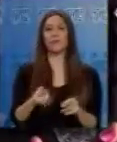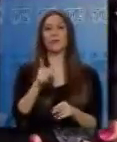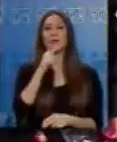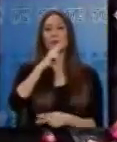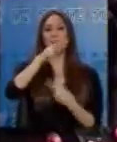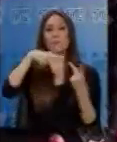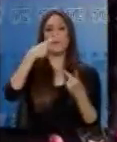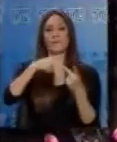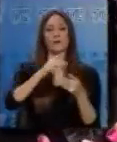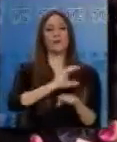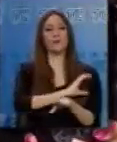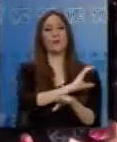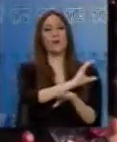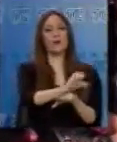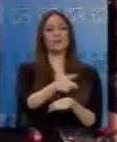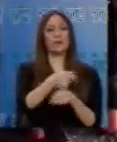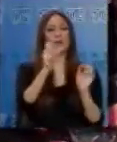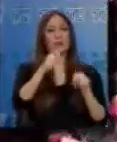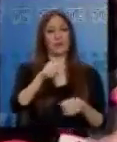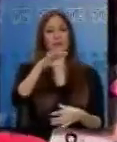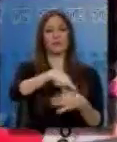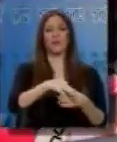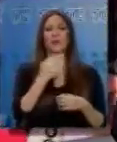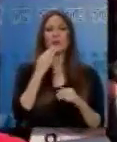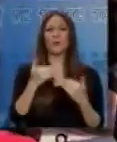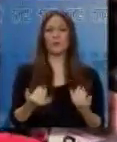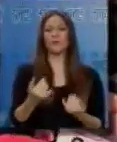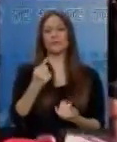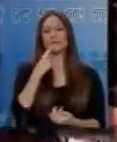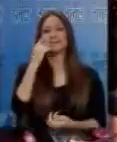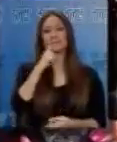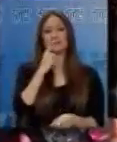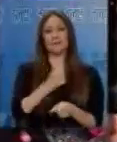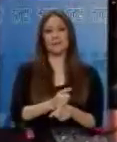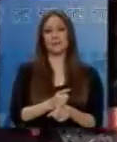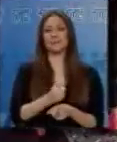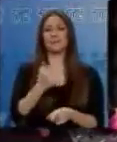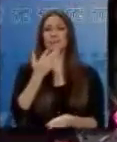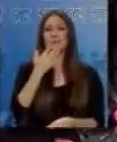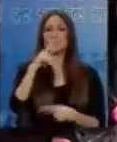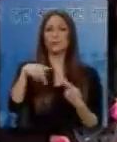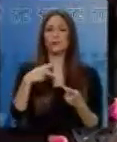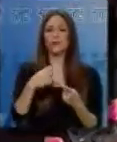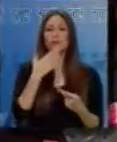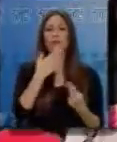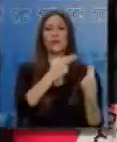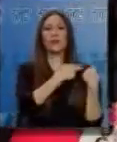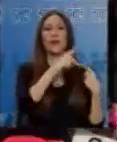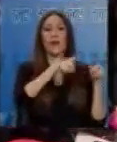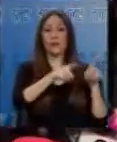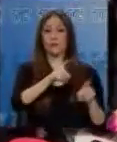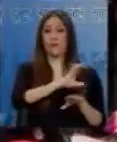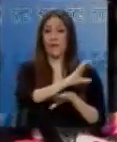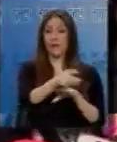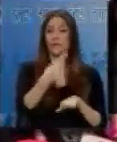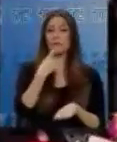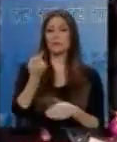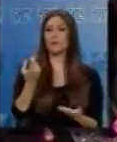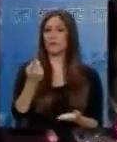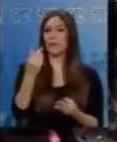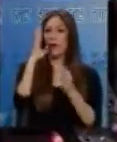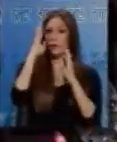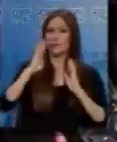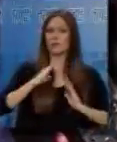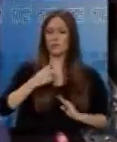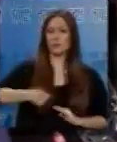Tiene su lógica, pero yo creo que puede haber otras soluciones, por ejemplo, limitar de mejor manera el rol de los prefectos, porque la queja un poco es que las prefecturas deben